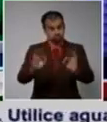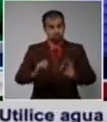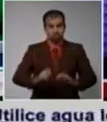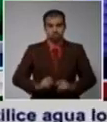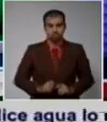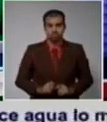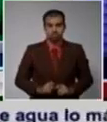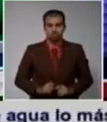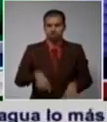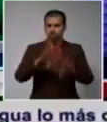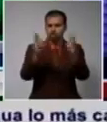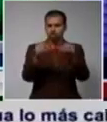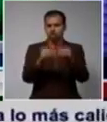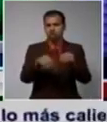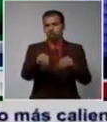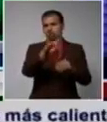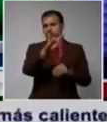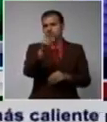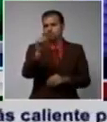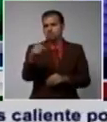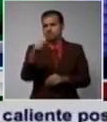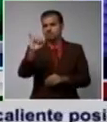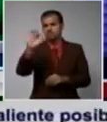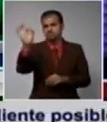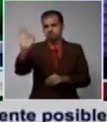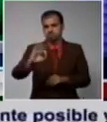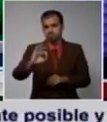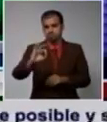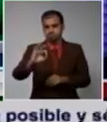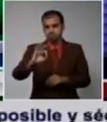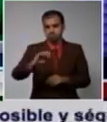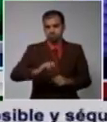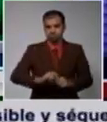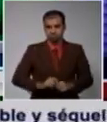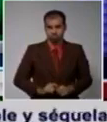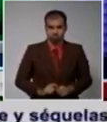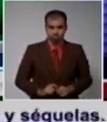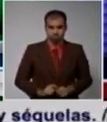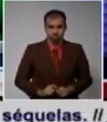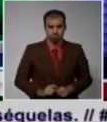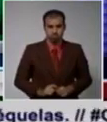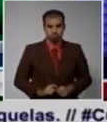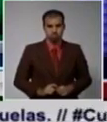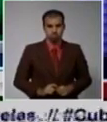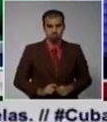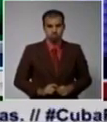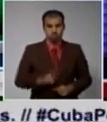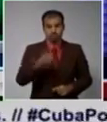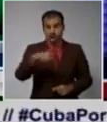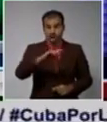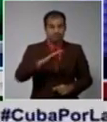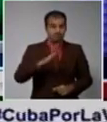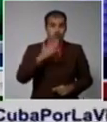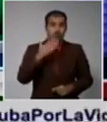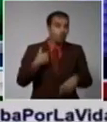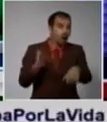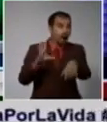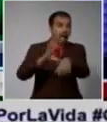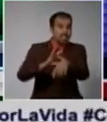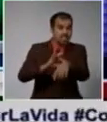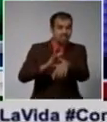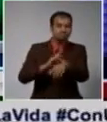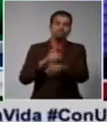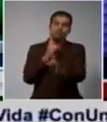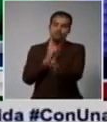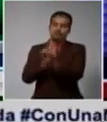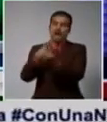El 91,6% de todos los diagnosticados en Cuba han tenido como elemento epidemiológico el ser